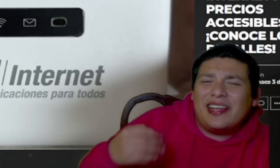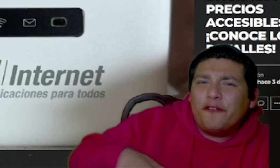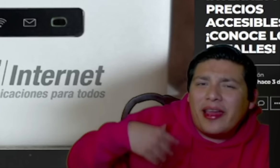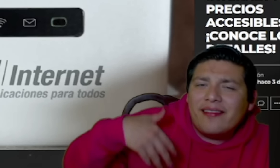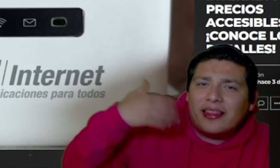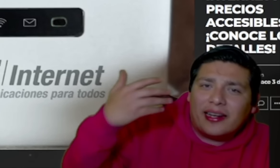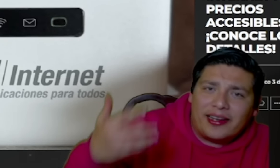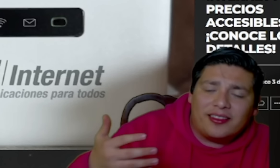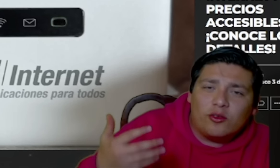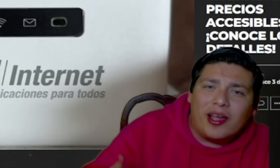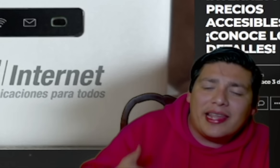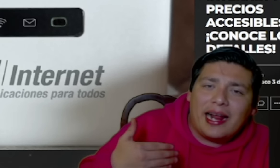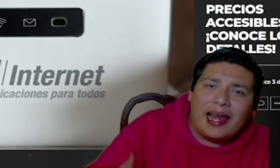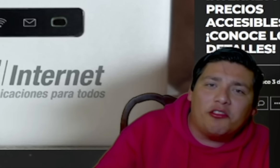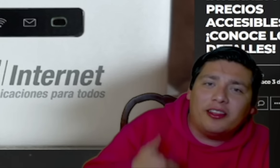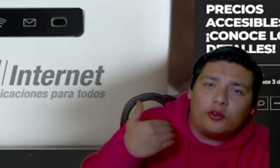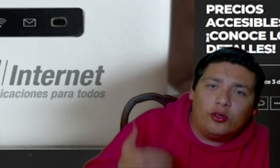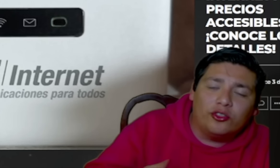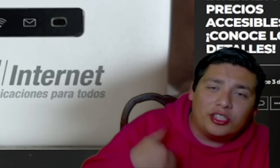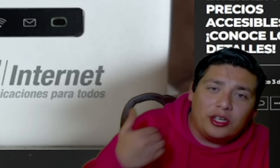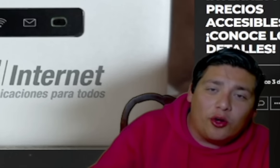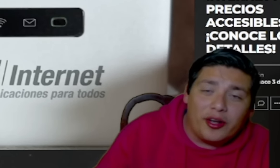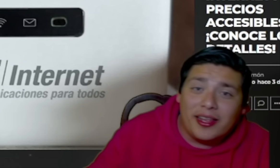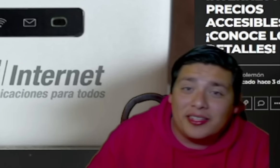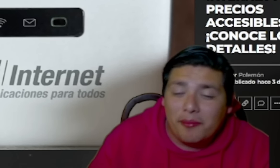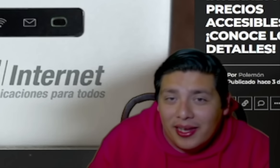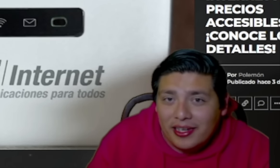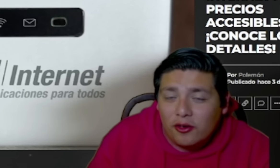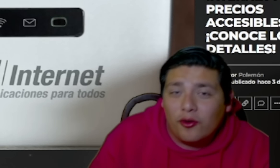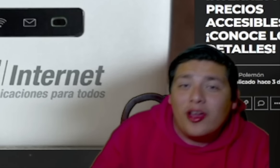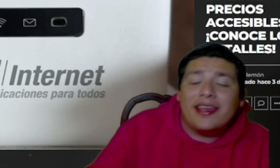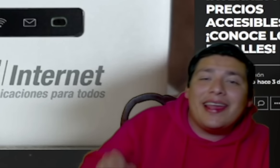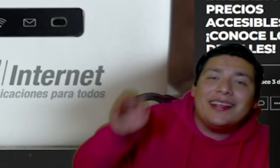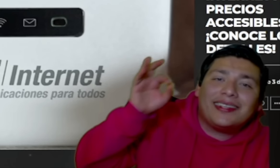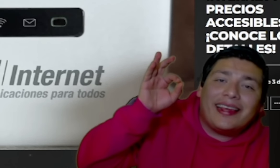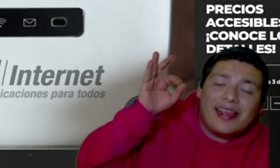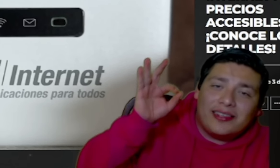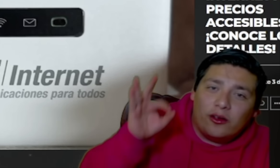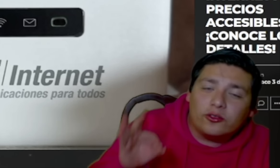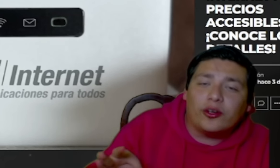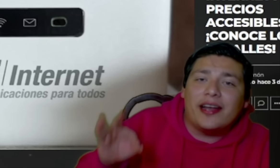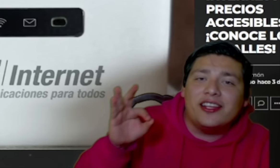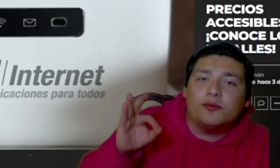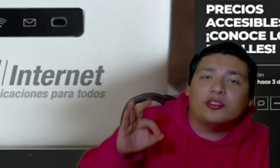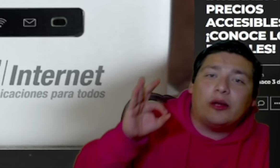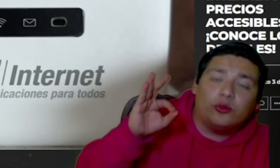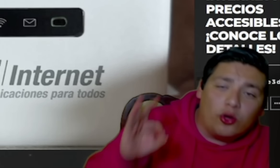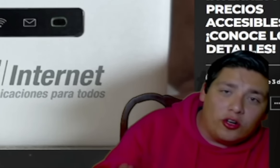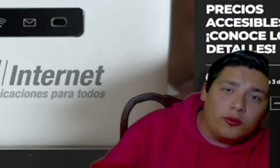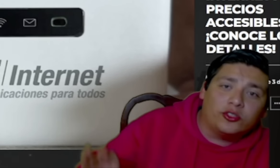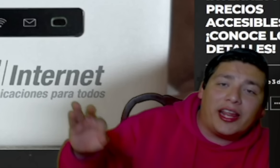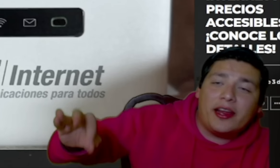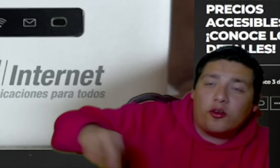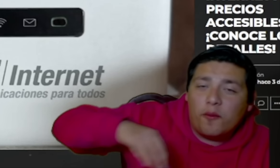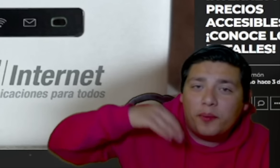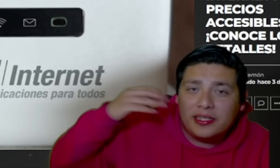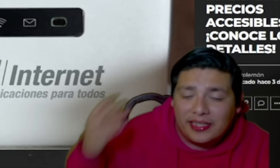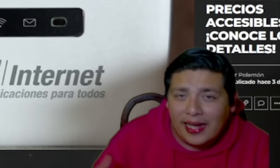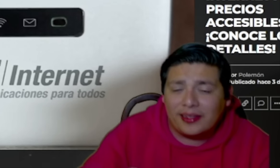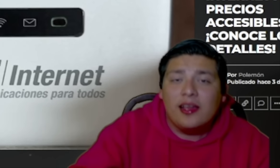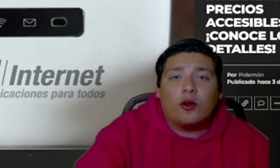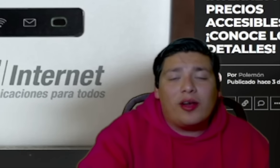por qué CFE Internet no ha llegado a todos los rincones de México. Y es que desde los organismos autónomos,